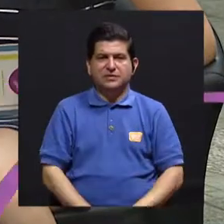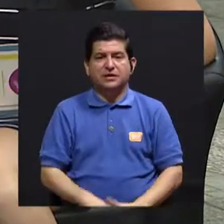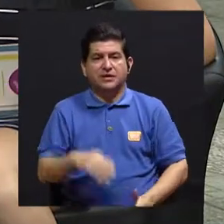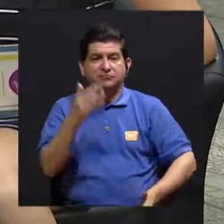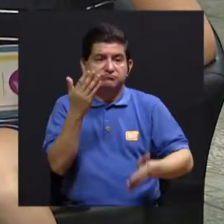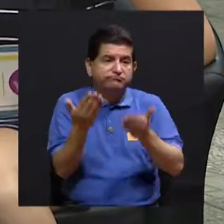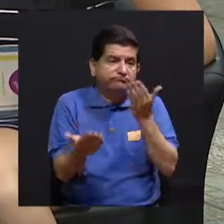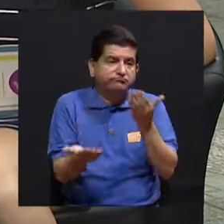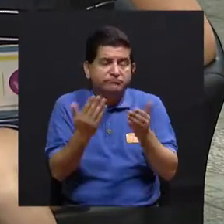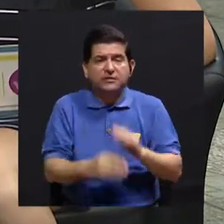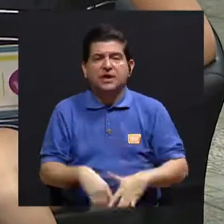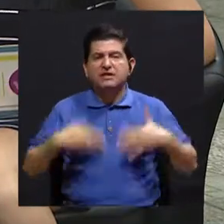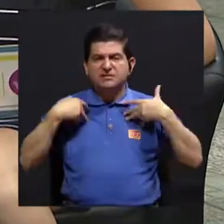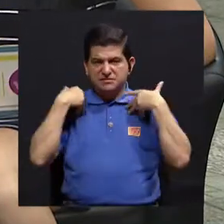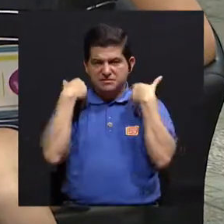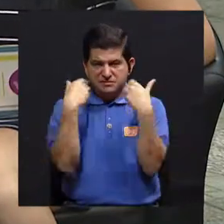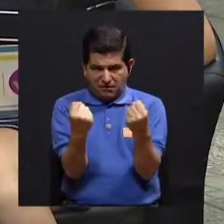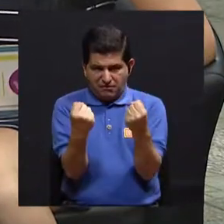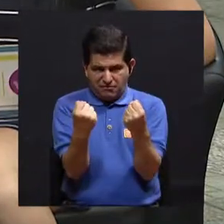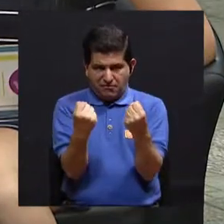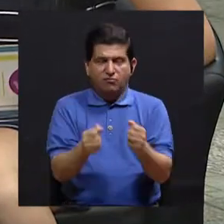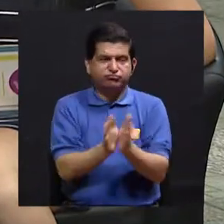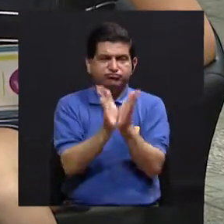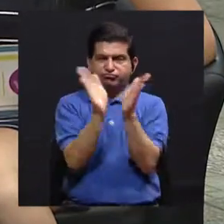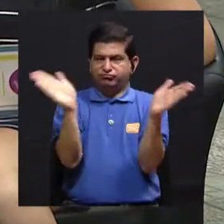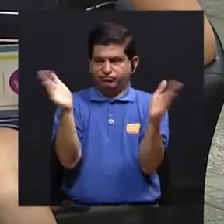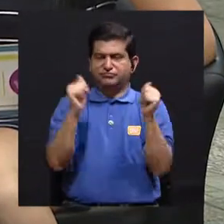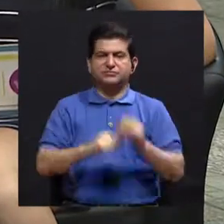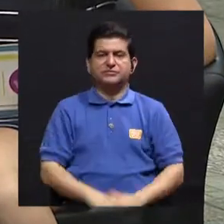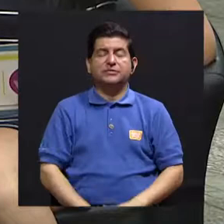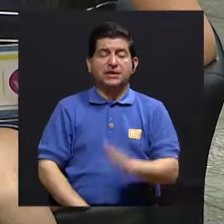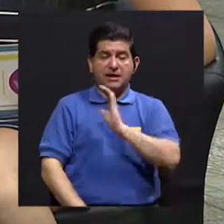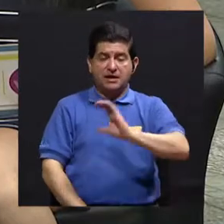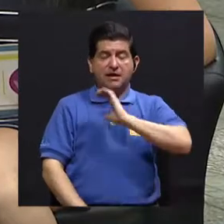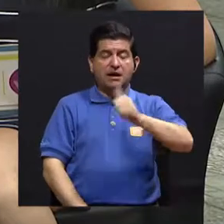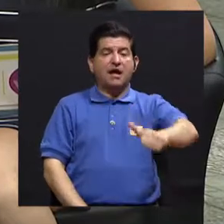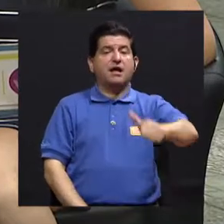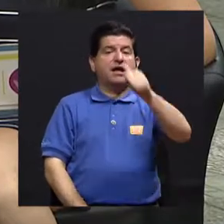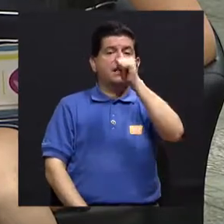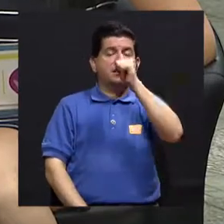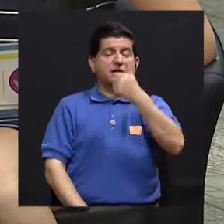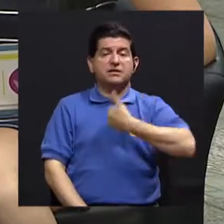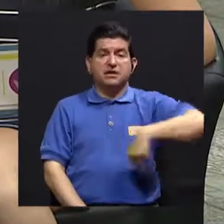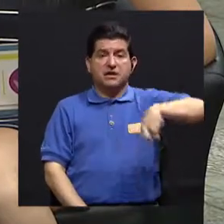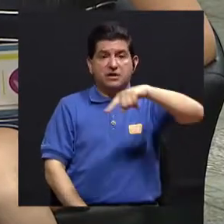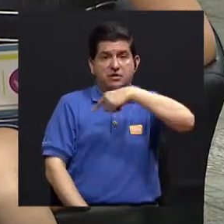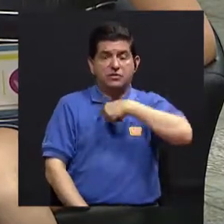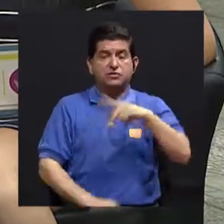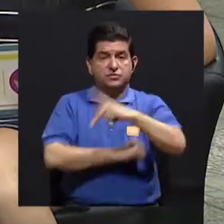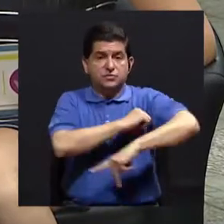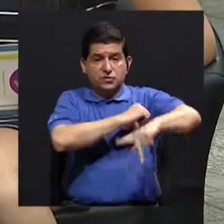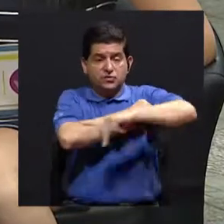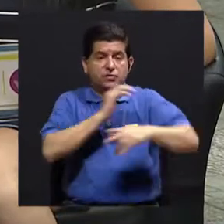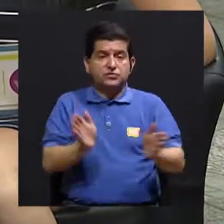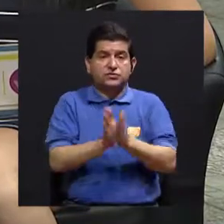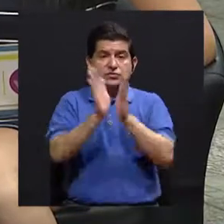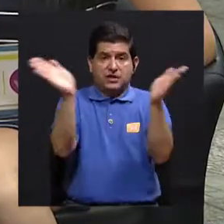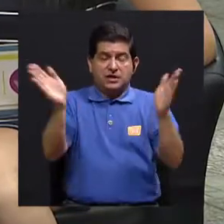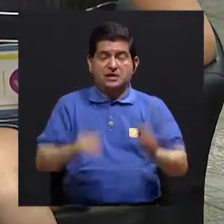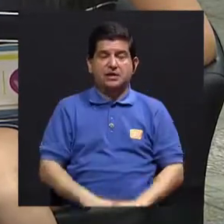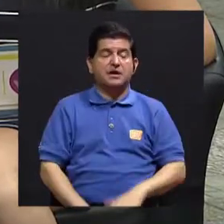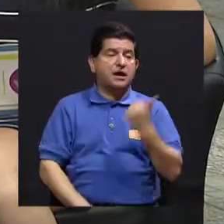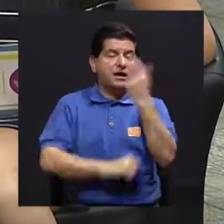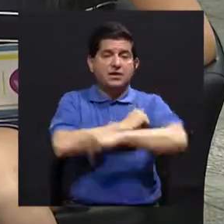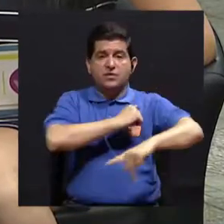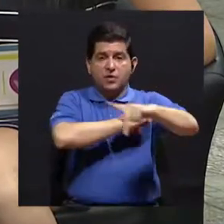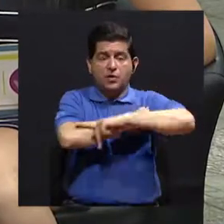de salud, ¿verdad?, en general, de calidad del agua, nos han llevado a que en el país en general y en muchos